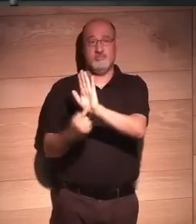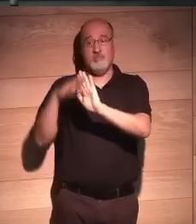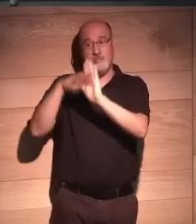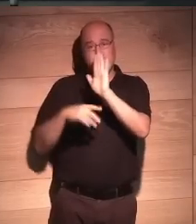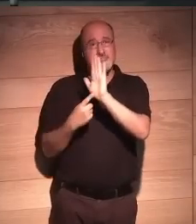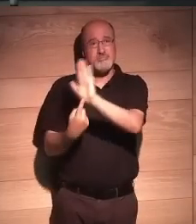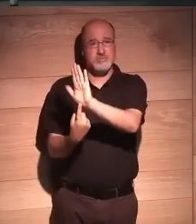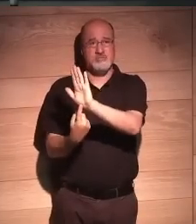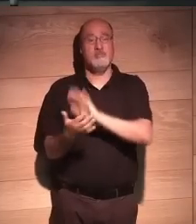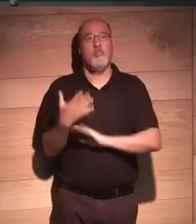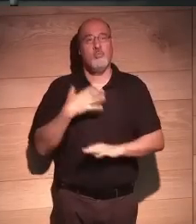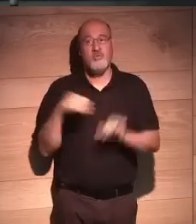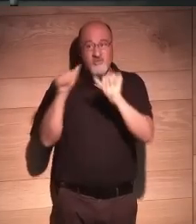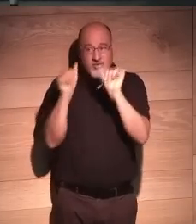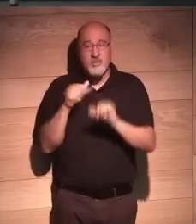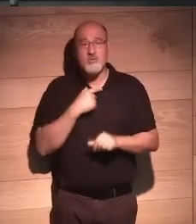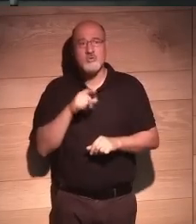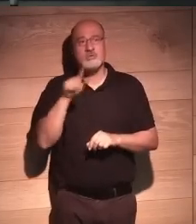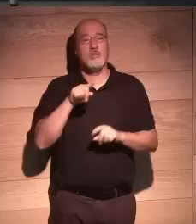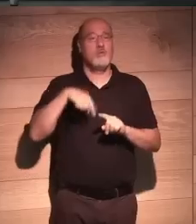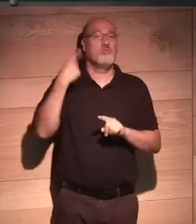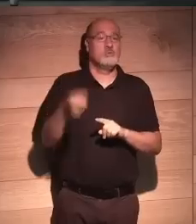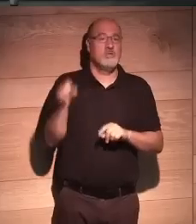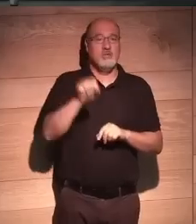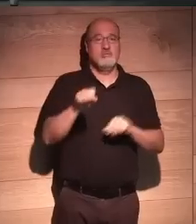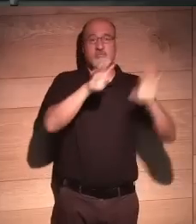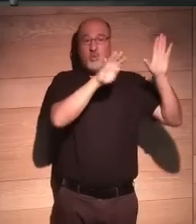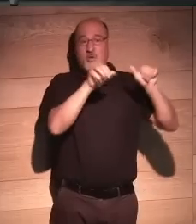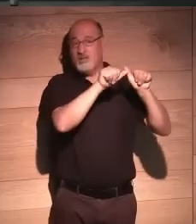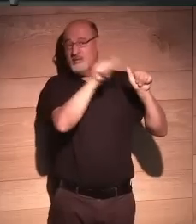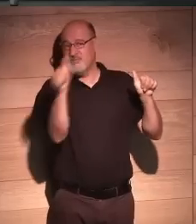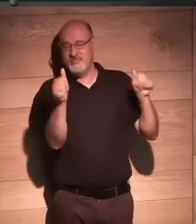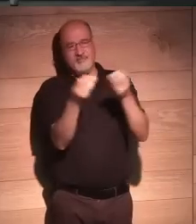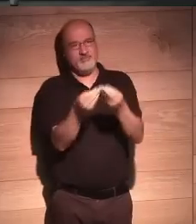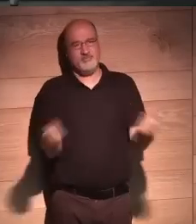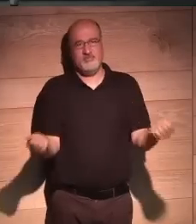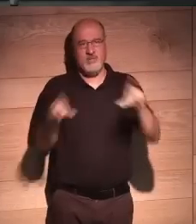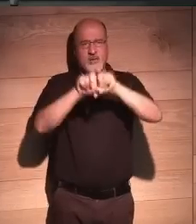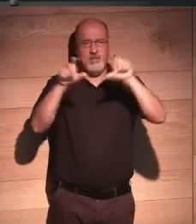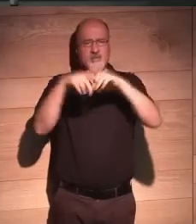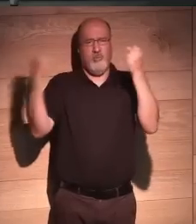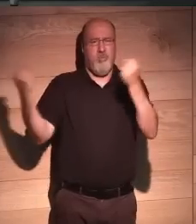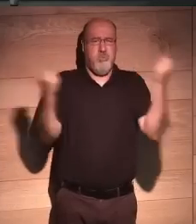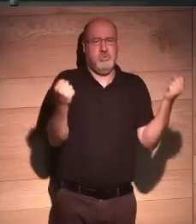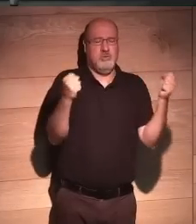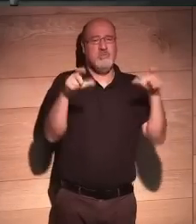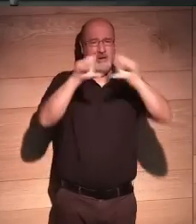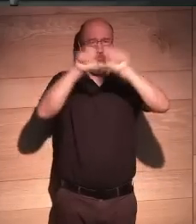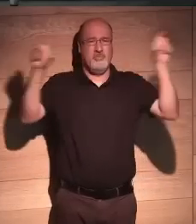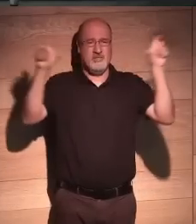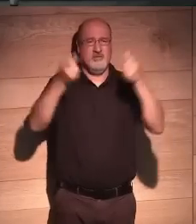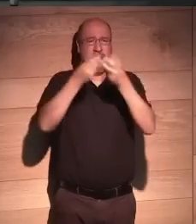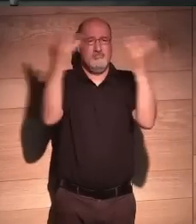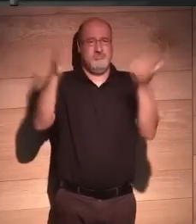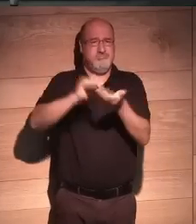y tal, y no sé qué, no sé cuánto? Luego ya a partir de los 80 eso desapareció. Vinieron las grandes productoras, los formatos eran todos iguales, todos